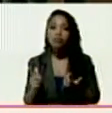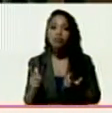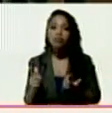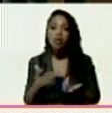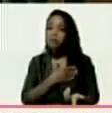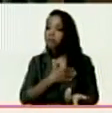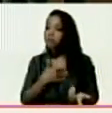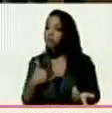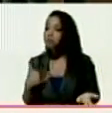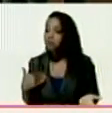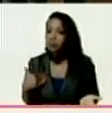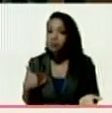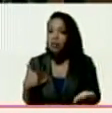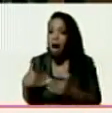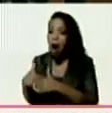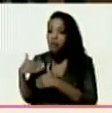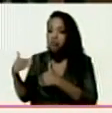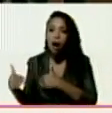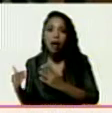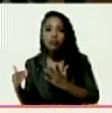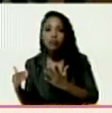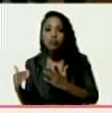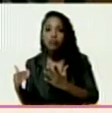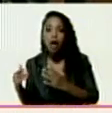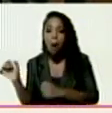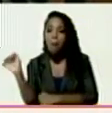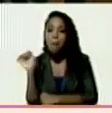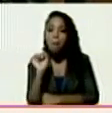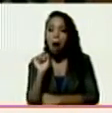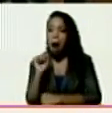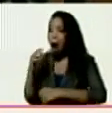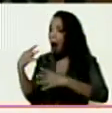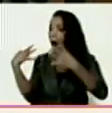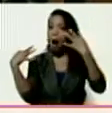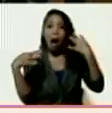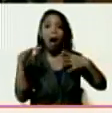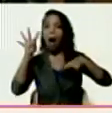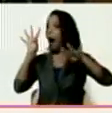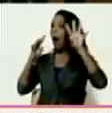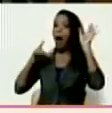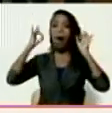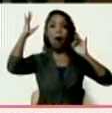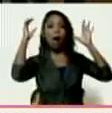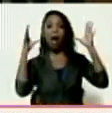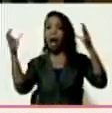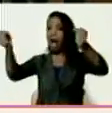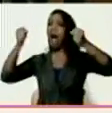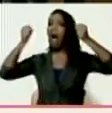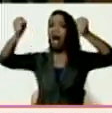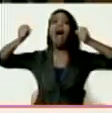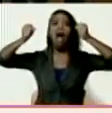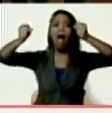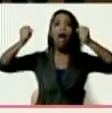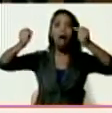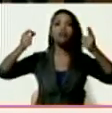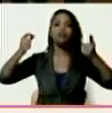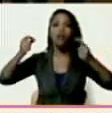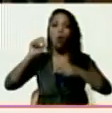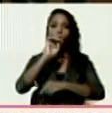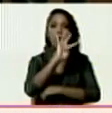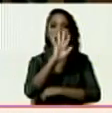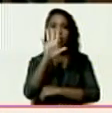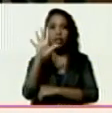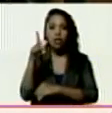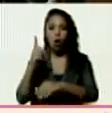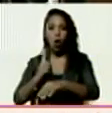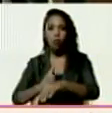prefirió quedarse afuera, agarrar el camino del show, guindarse en la reja 45 minutos